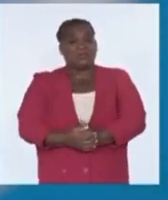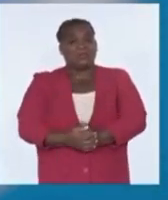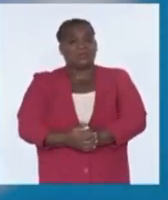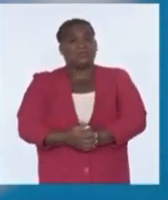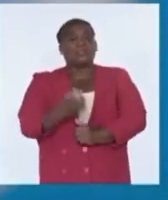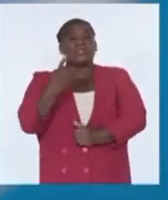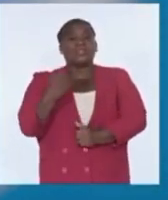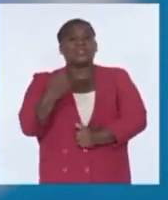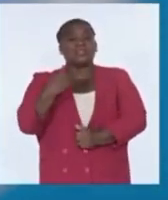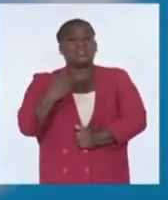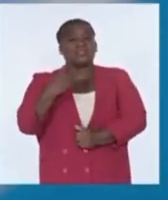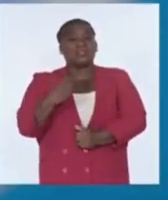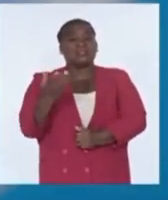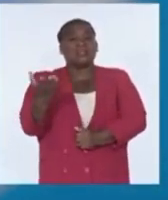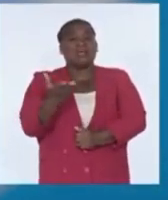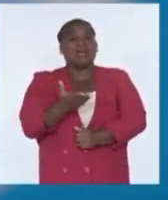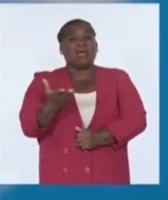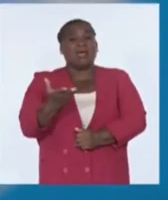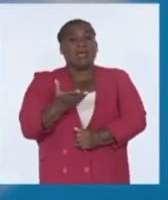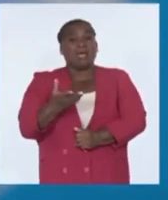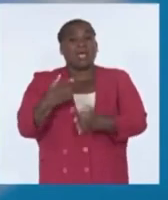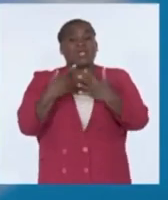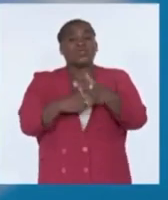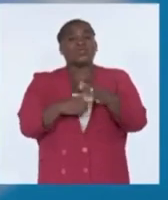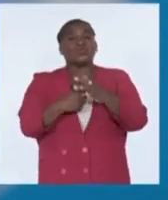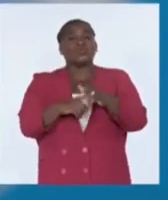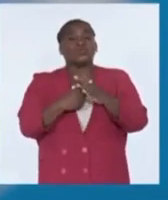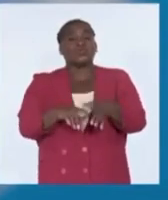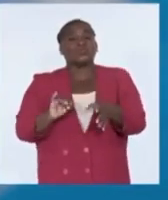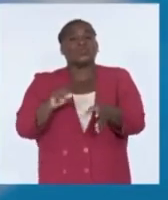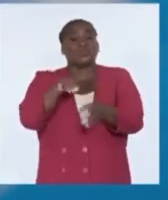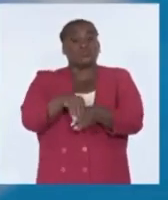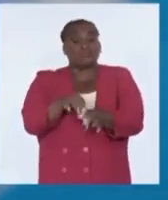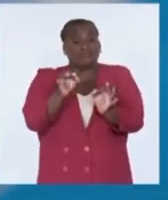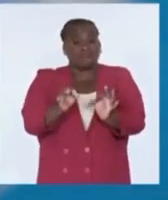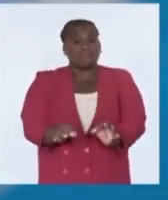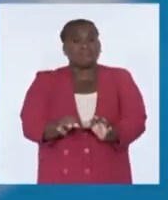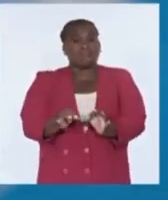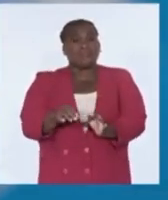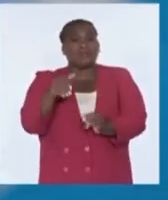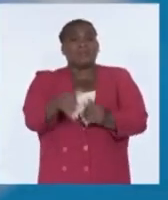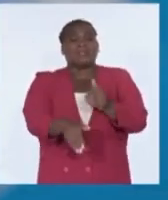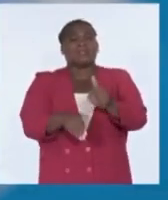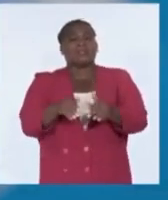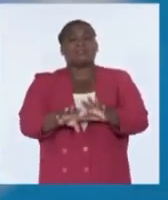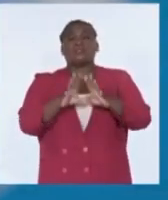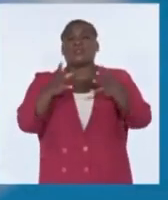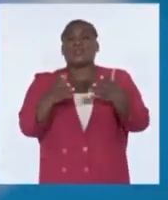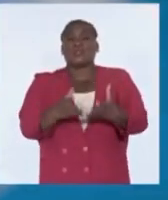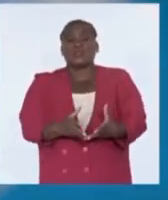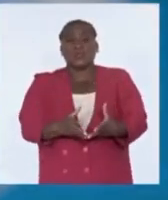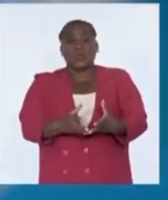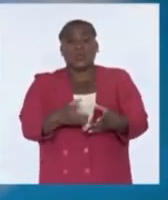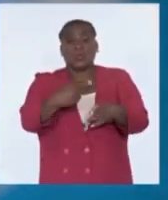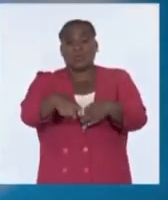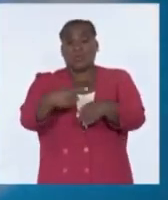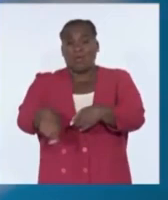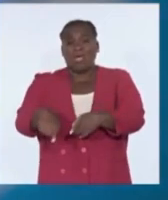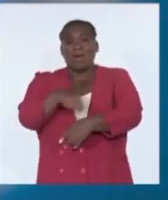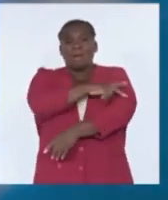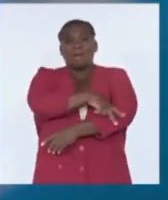necesita inmediatamente una solución inclusiva y efectiva con la participación de todos los acreedores para que los países del